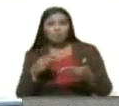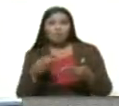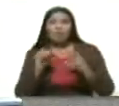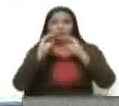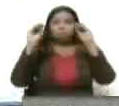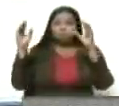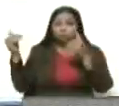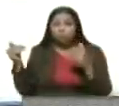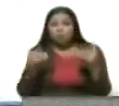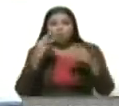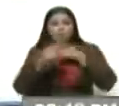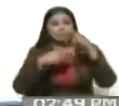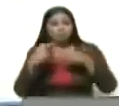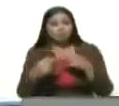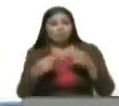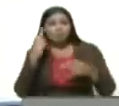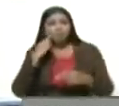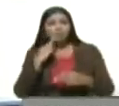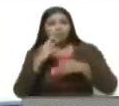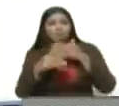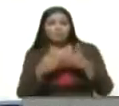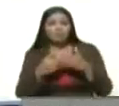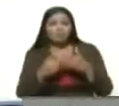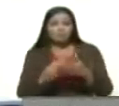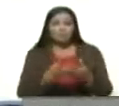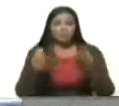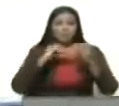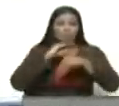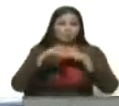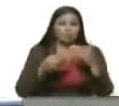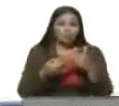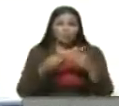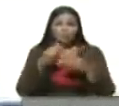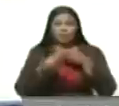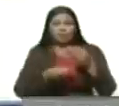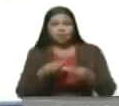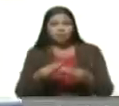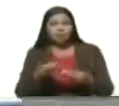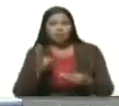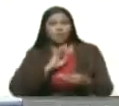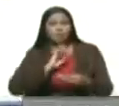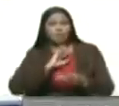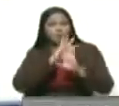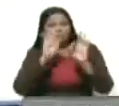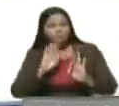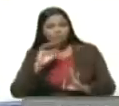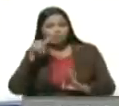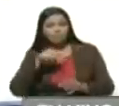convocatoria de la Revolución Bolivariana y lo que hizo parte